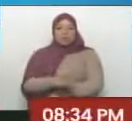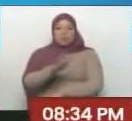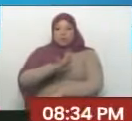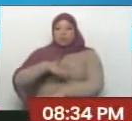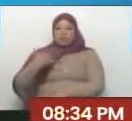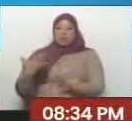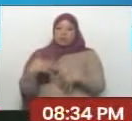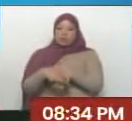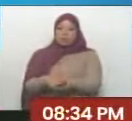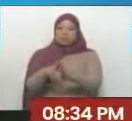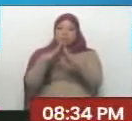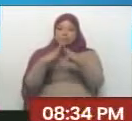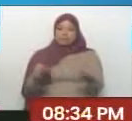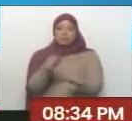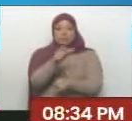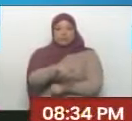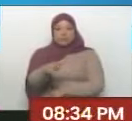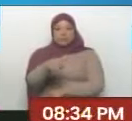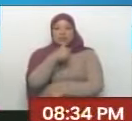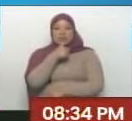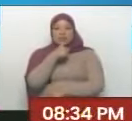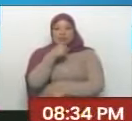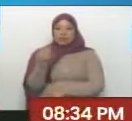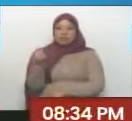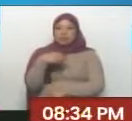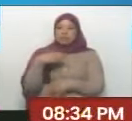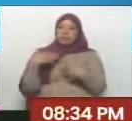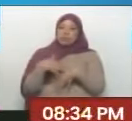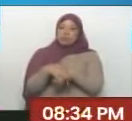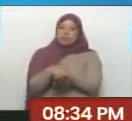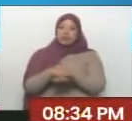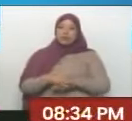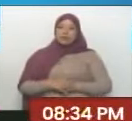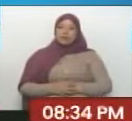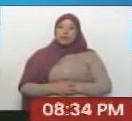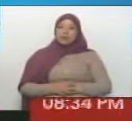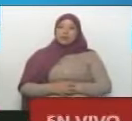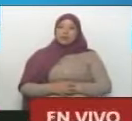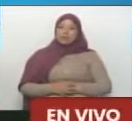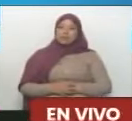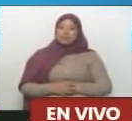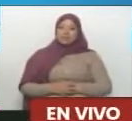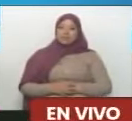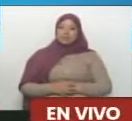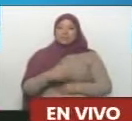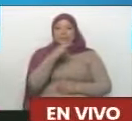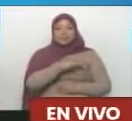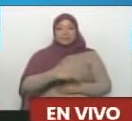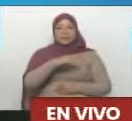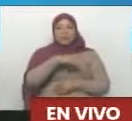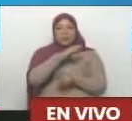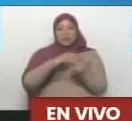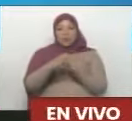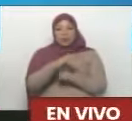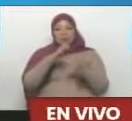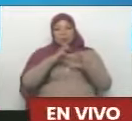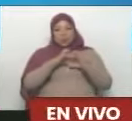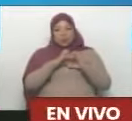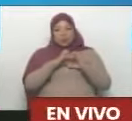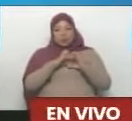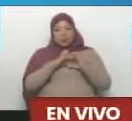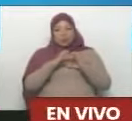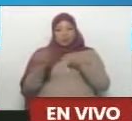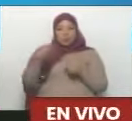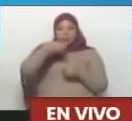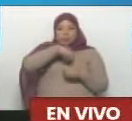pueda integrarlos a todos. ¿Quiénes deben integrarse? En primer lugar, la misión Cultura Corazón Adentro,